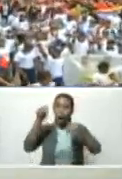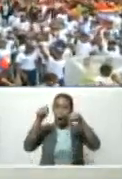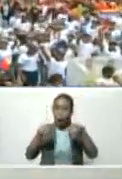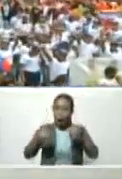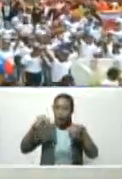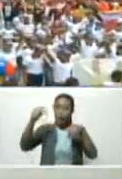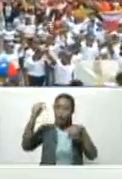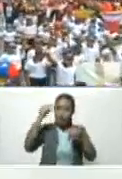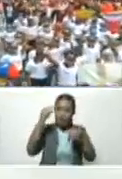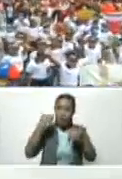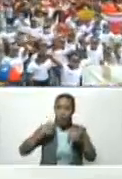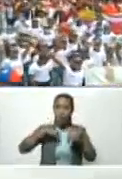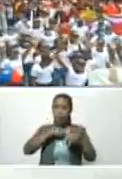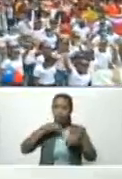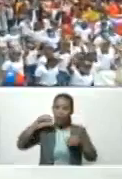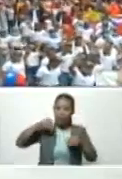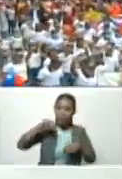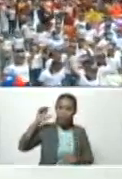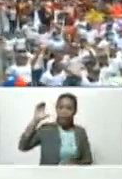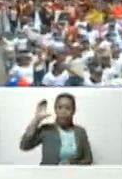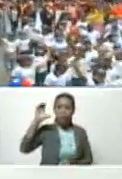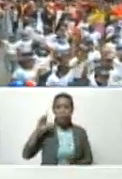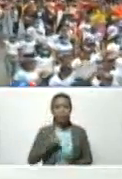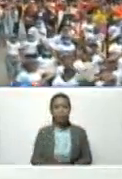día en nuestro país.